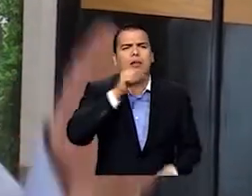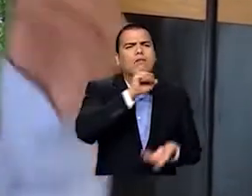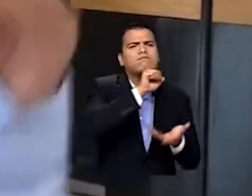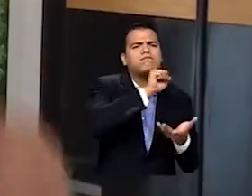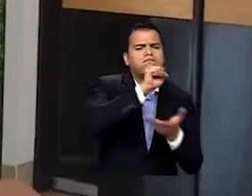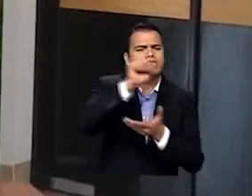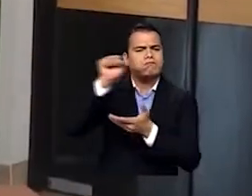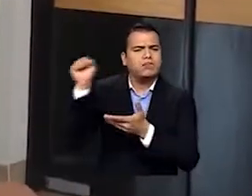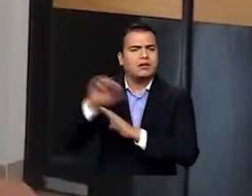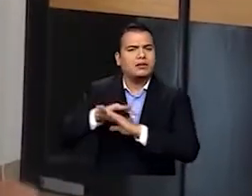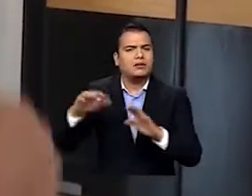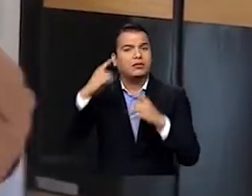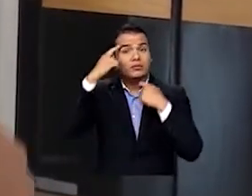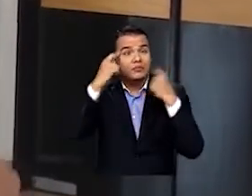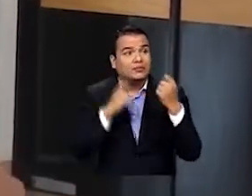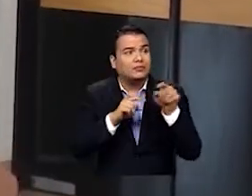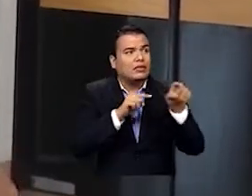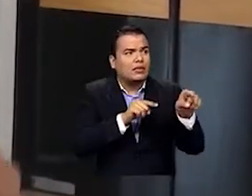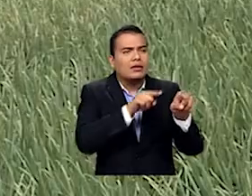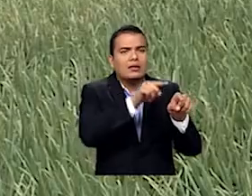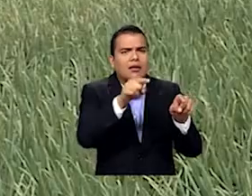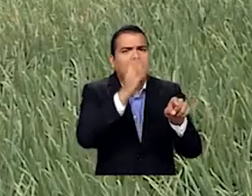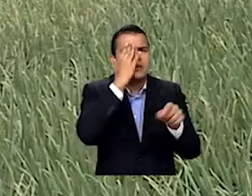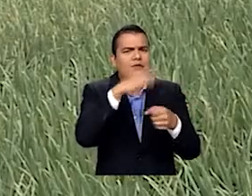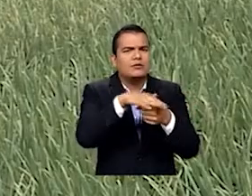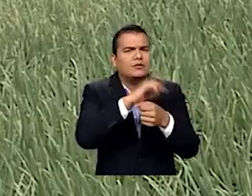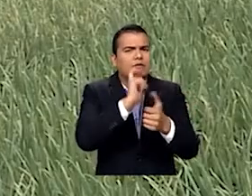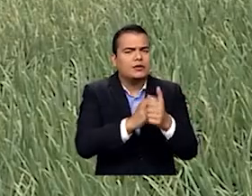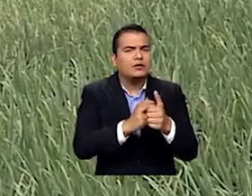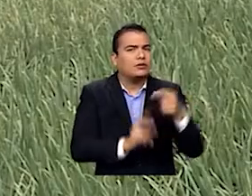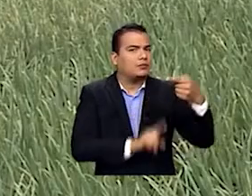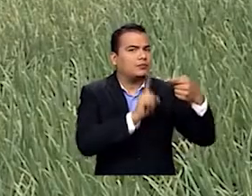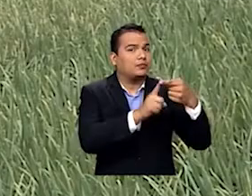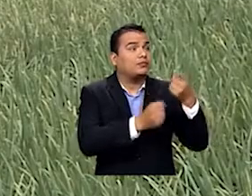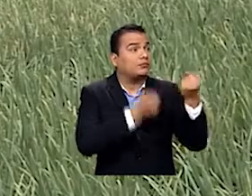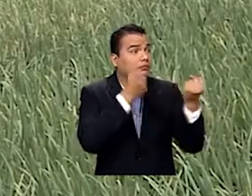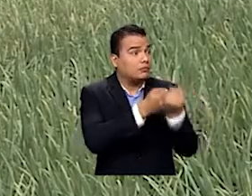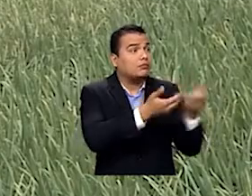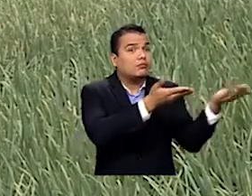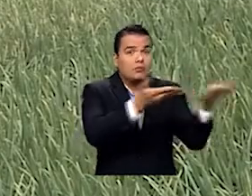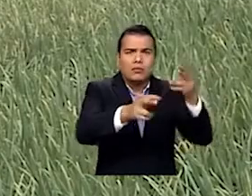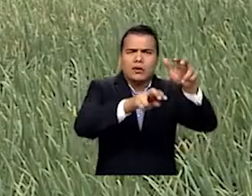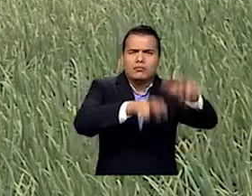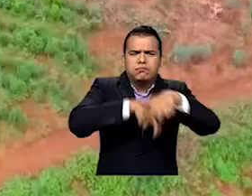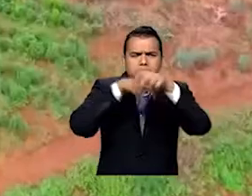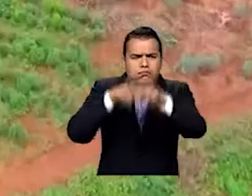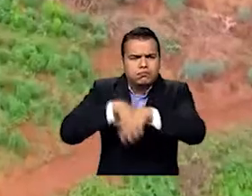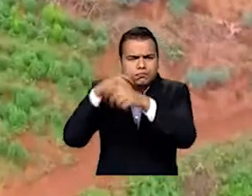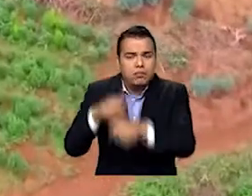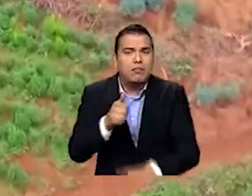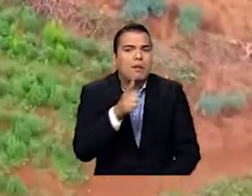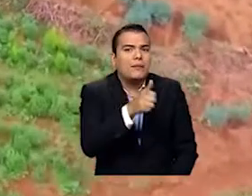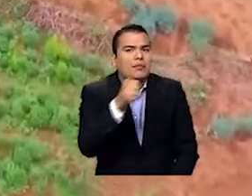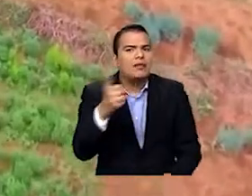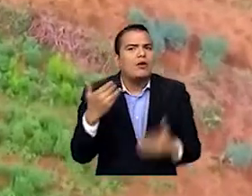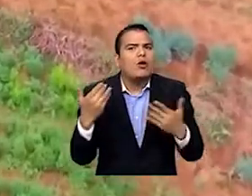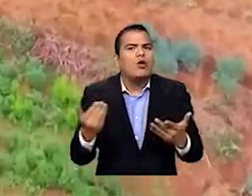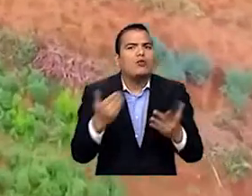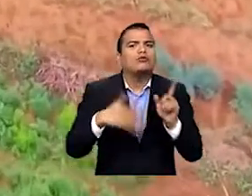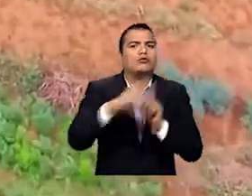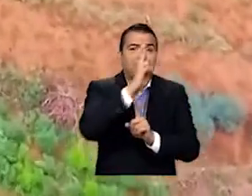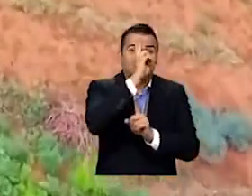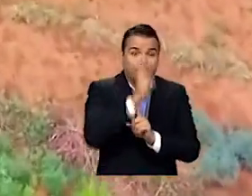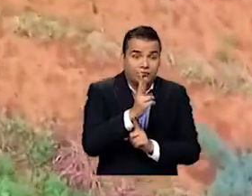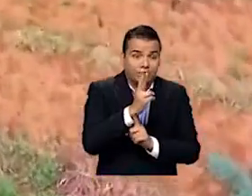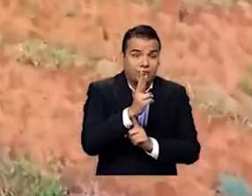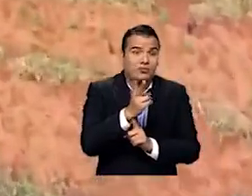es esos pequeños campesinos ayudarles a que produzcan más comida de manera sostenible,